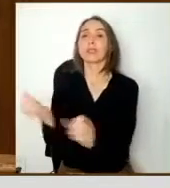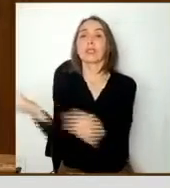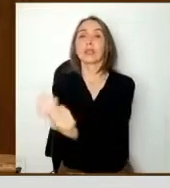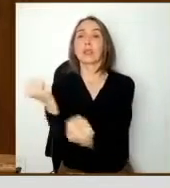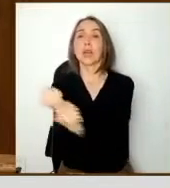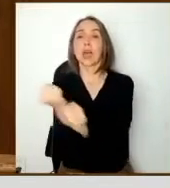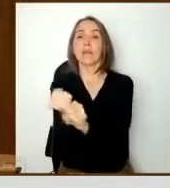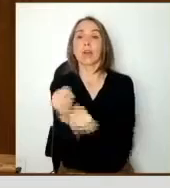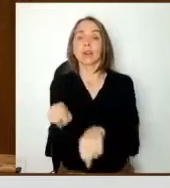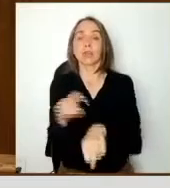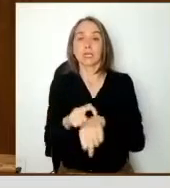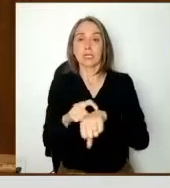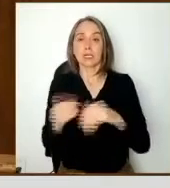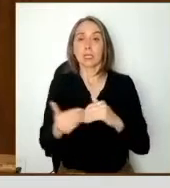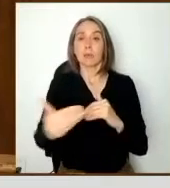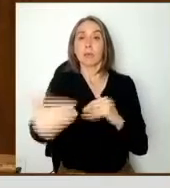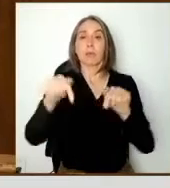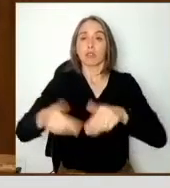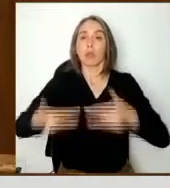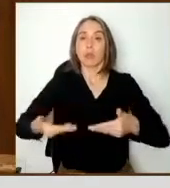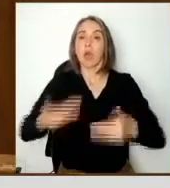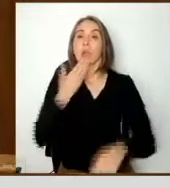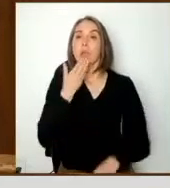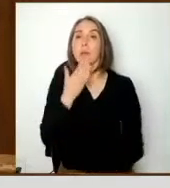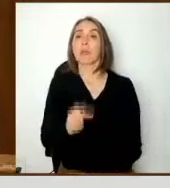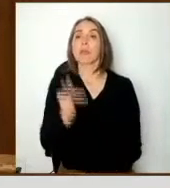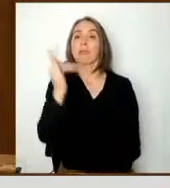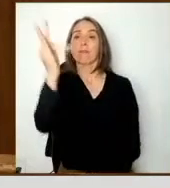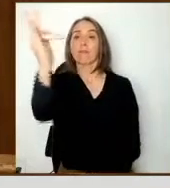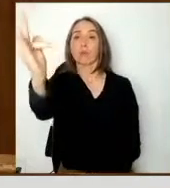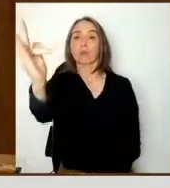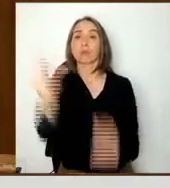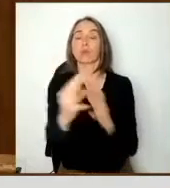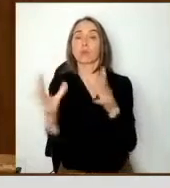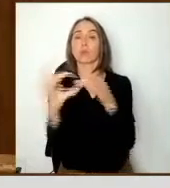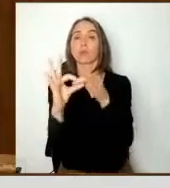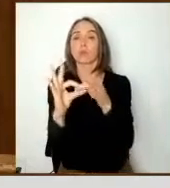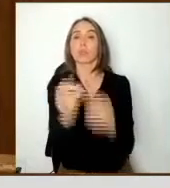momento, del presente, pero también del futuro. Muchas gracias a todos y a